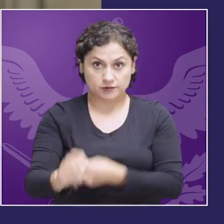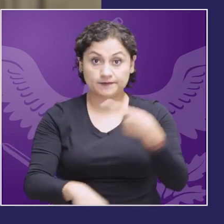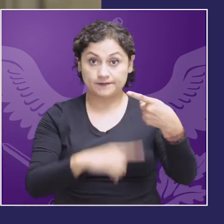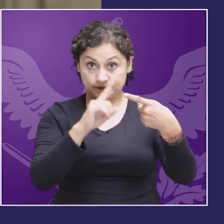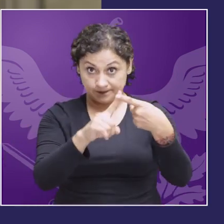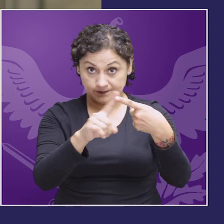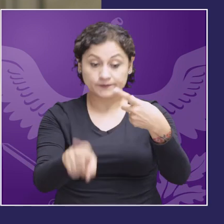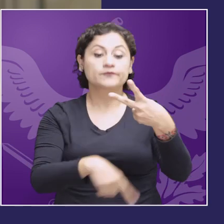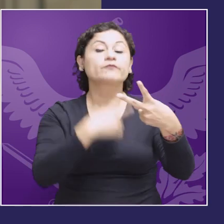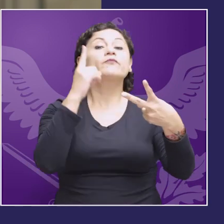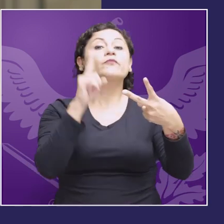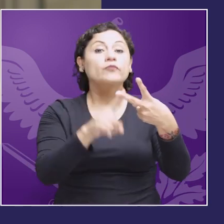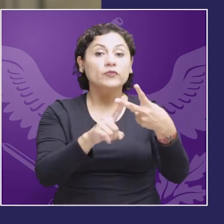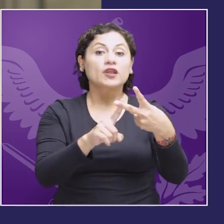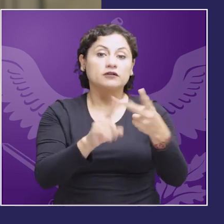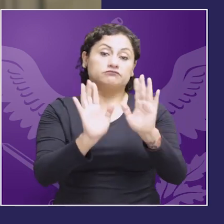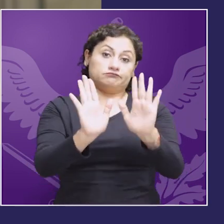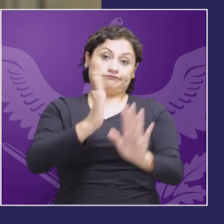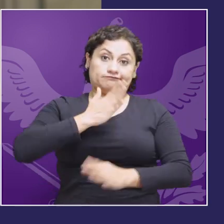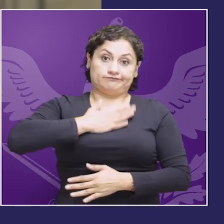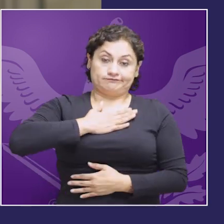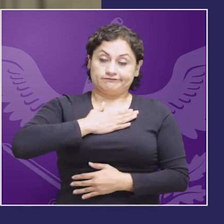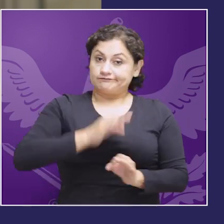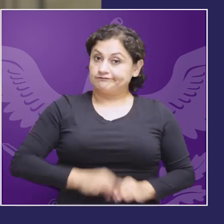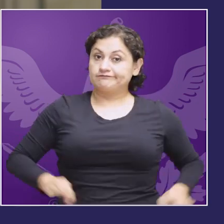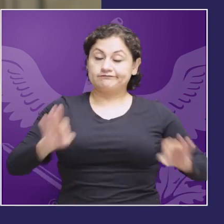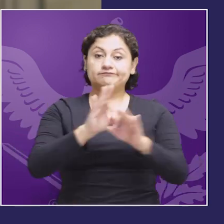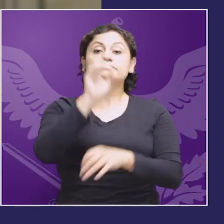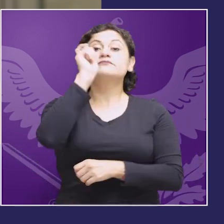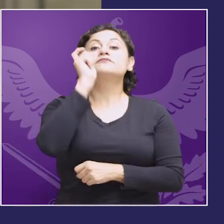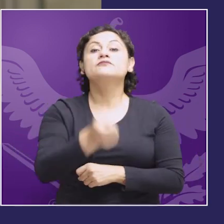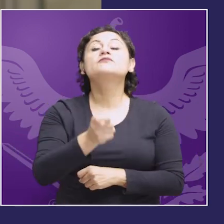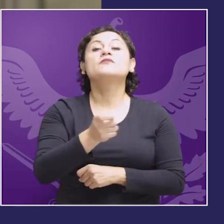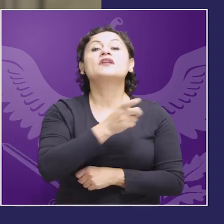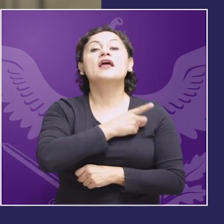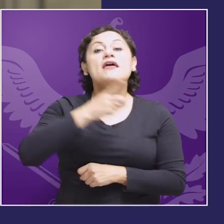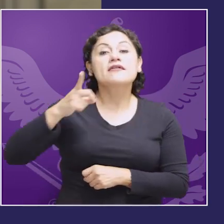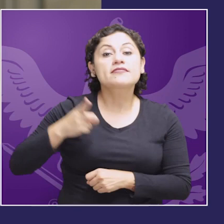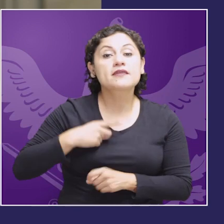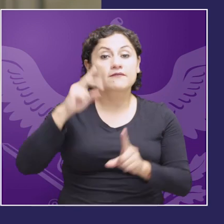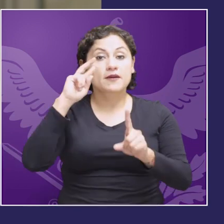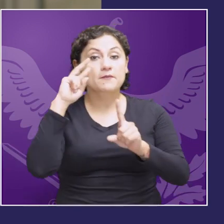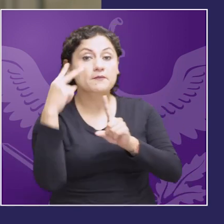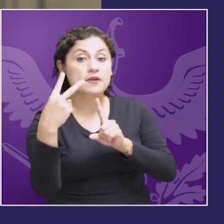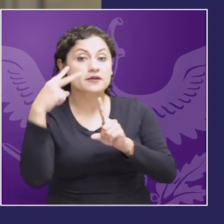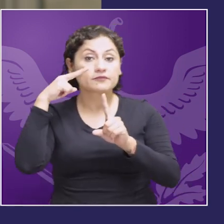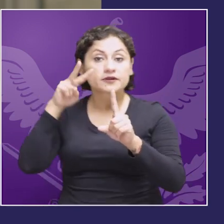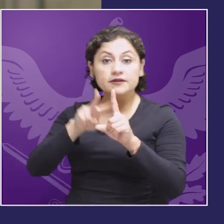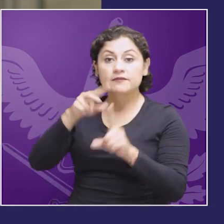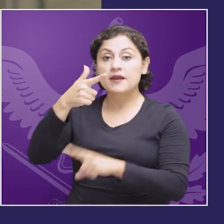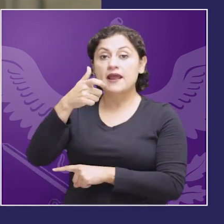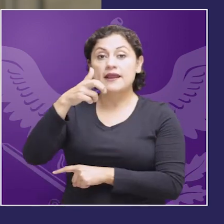Eso primero. Lo segundo, que a mí me parece central, es incorporar la perspectiva de género